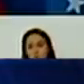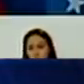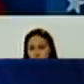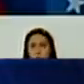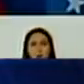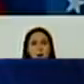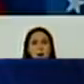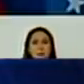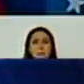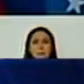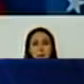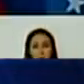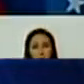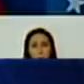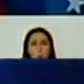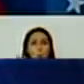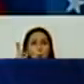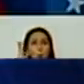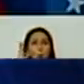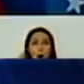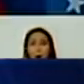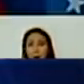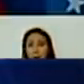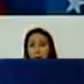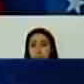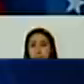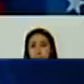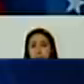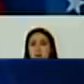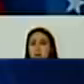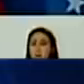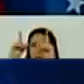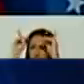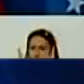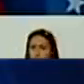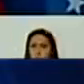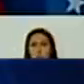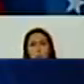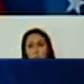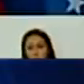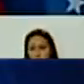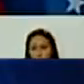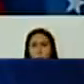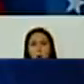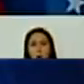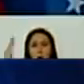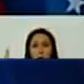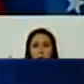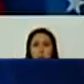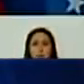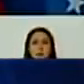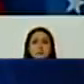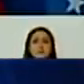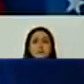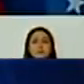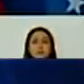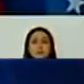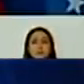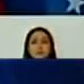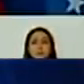violencia contra la mujer del Estado Mérida, decidió decretar sentencia absolutoria a favor